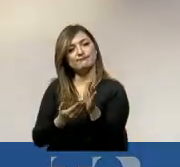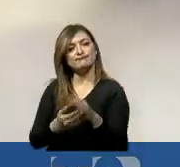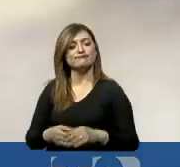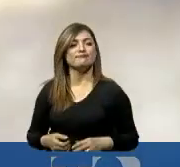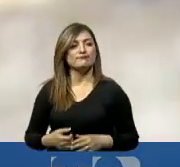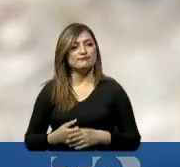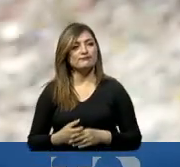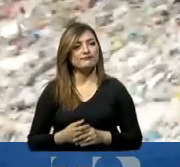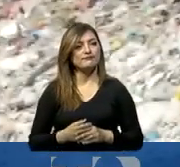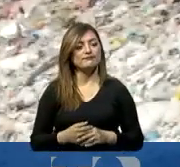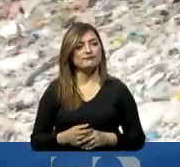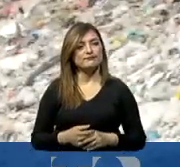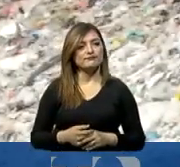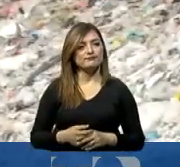gestión.